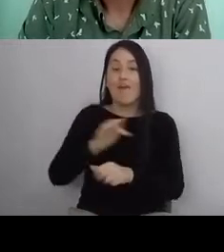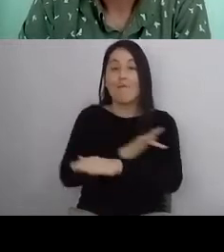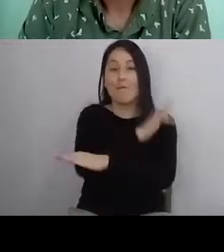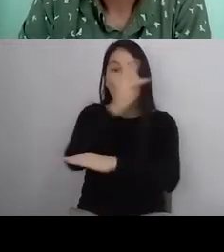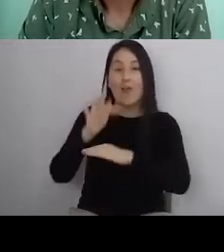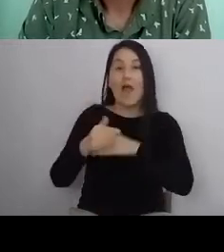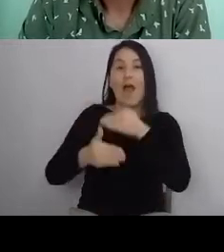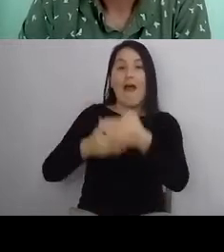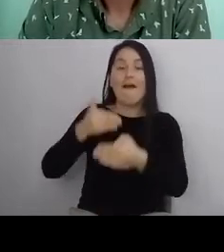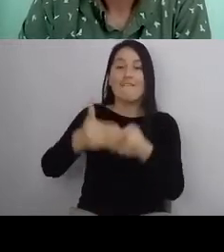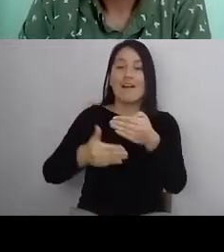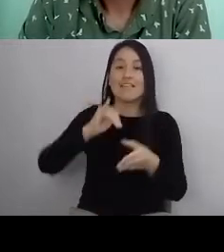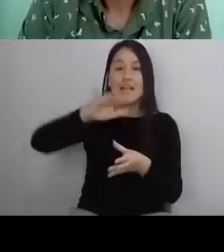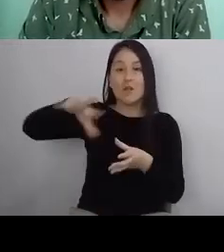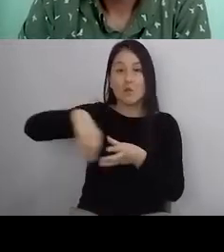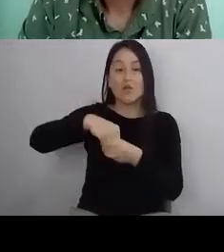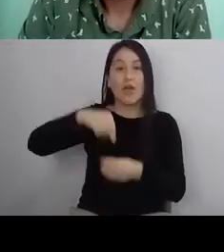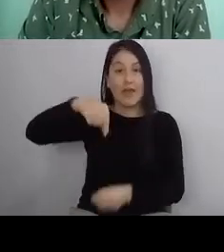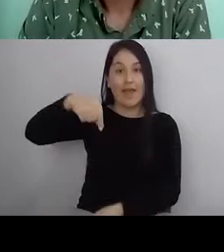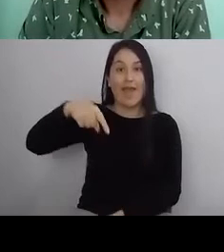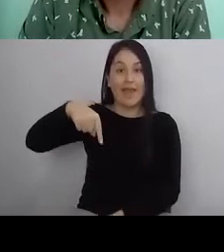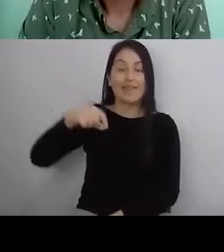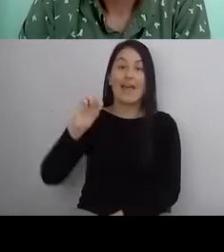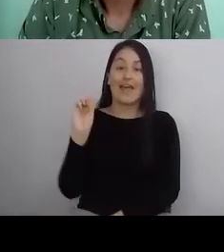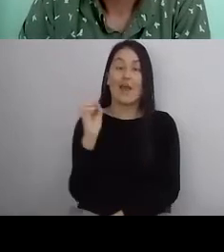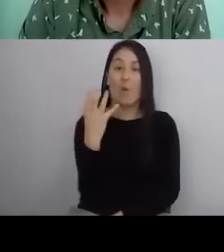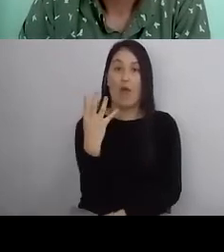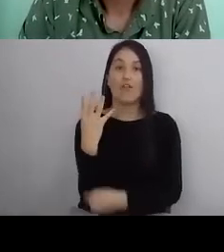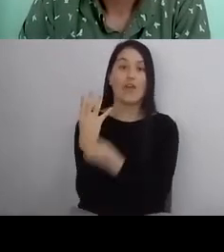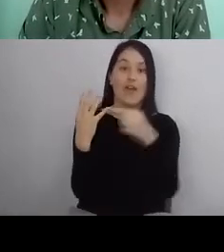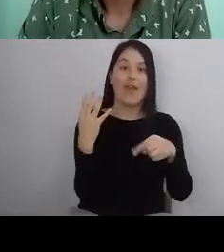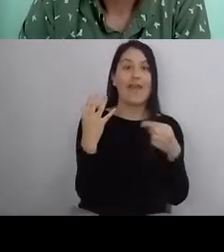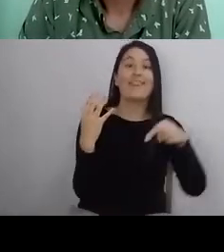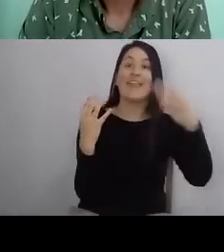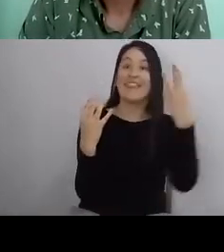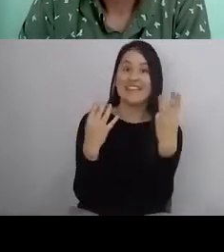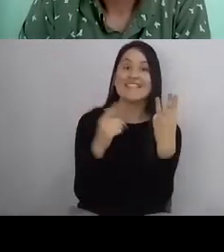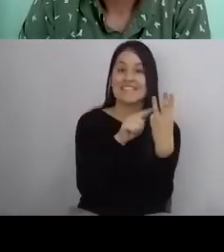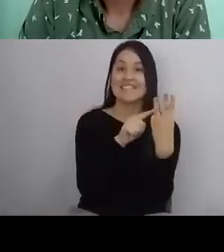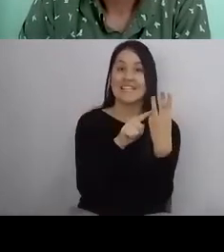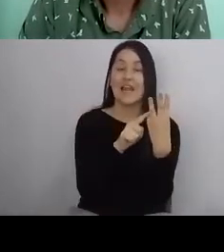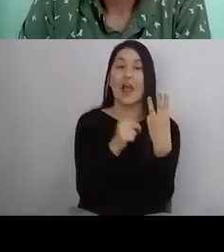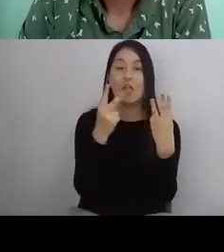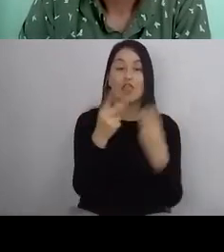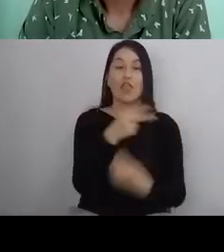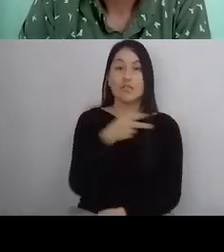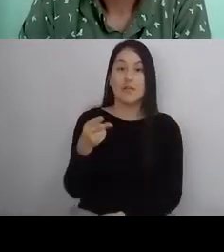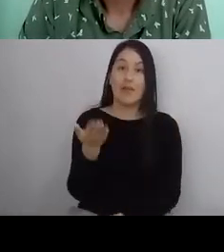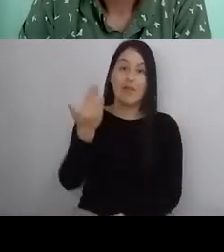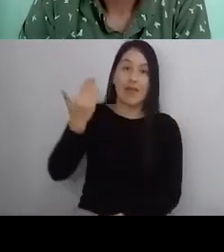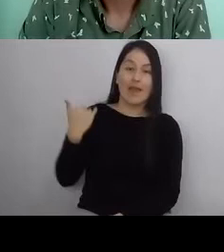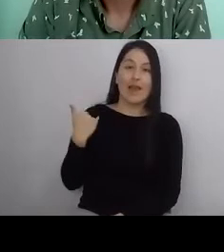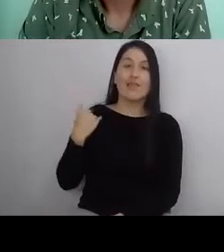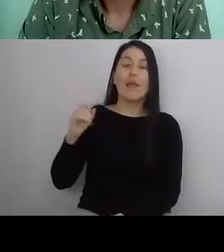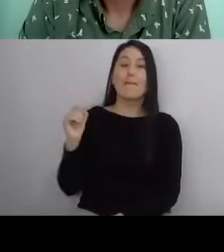esta es la tercera charla de 4. Ya tuvimos en las 2 semanas anteriores las